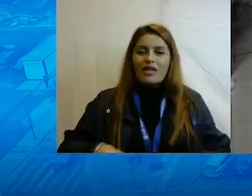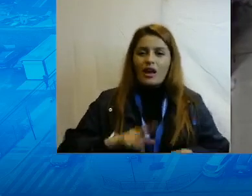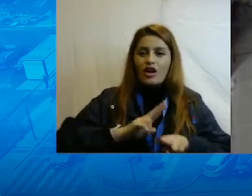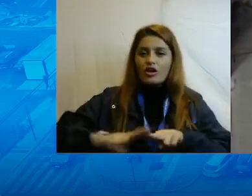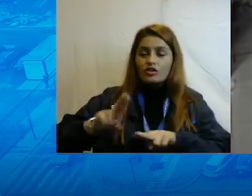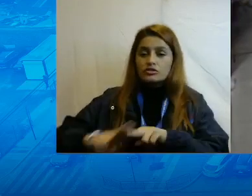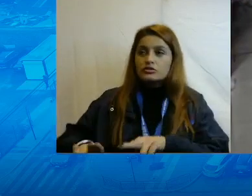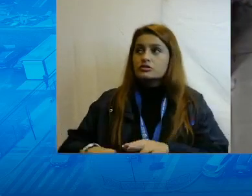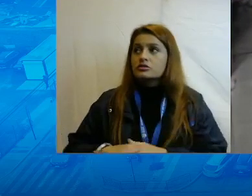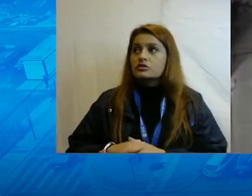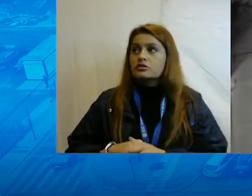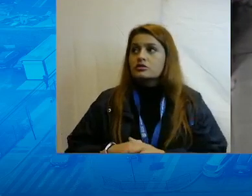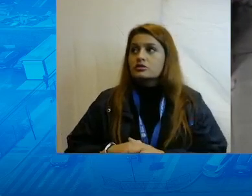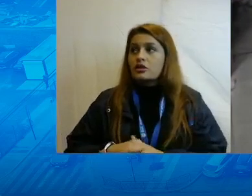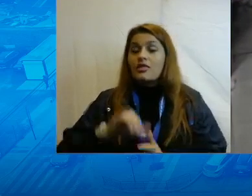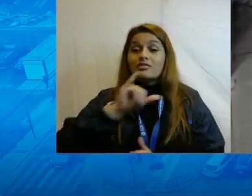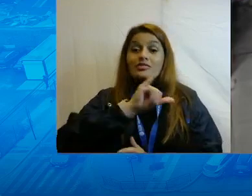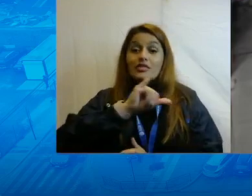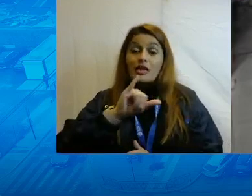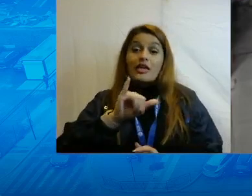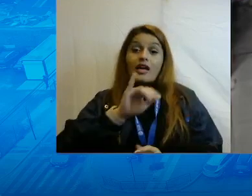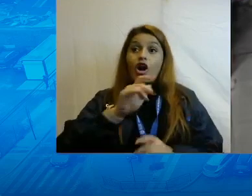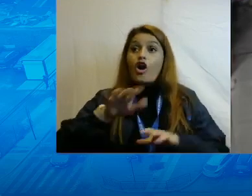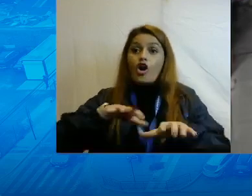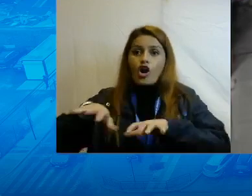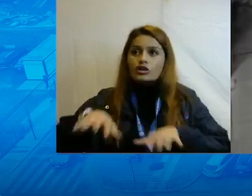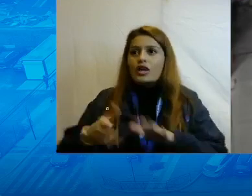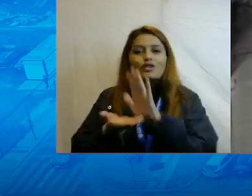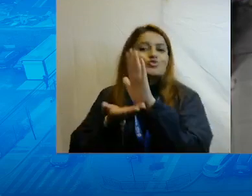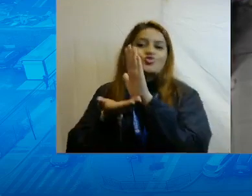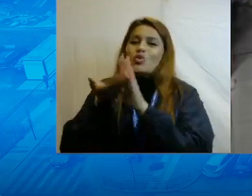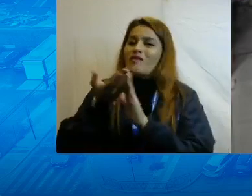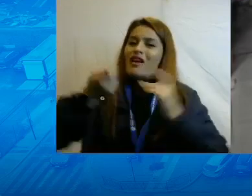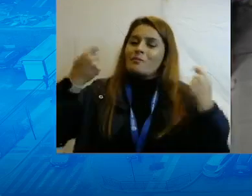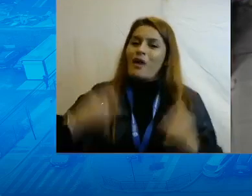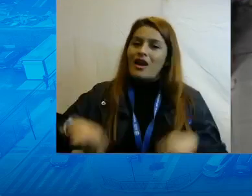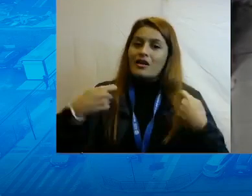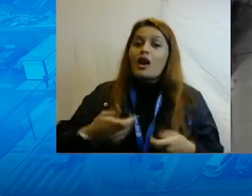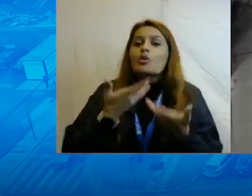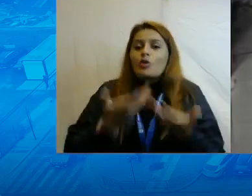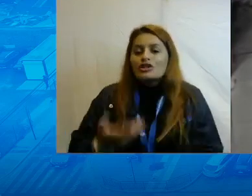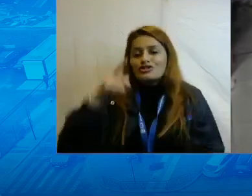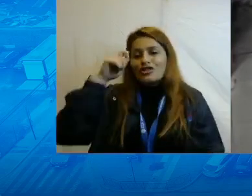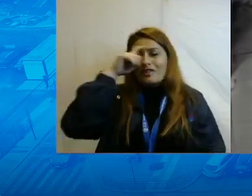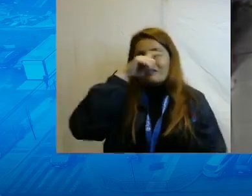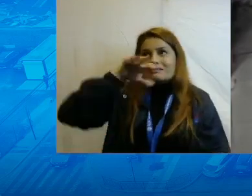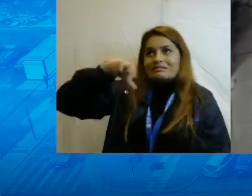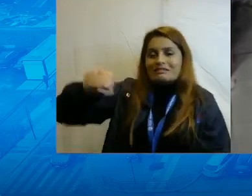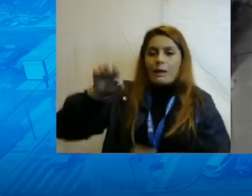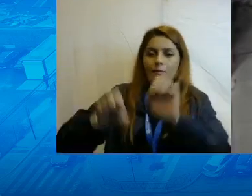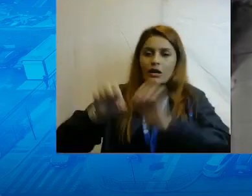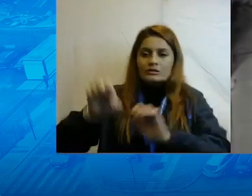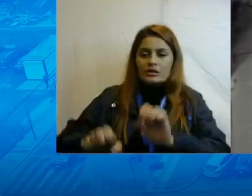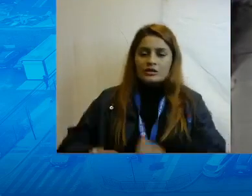los disturbios y después de la pandemia subieron, y por eso también costó tanto que saliera,